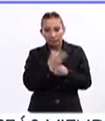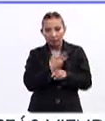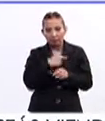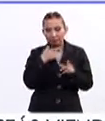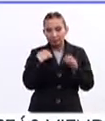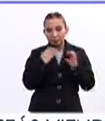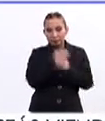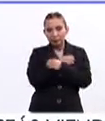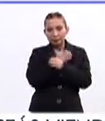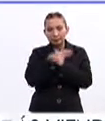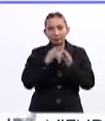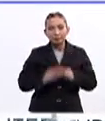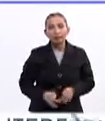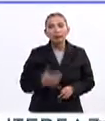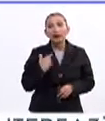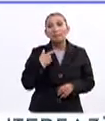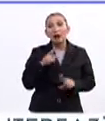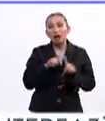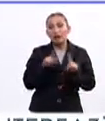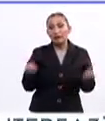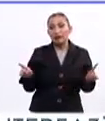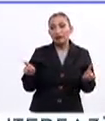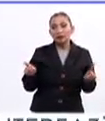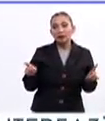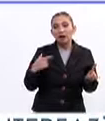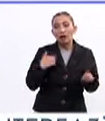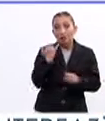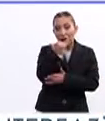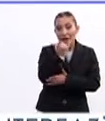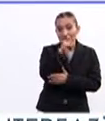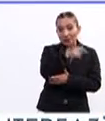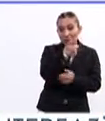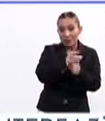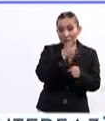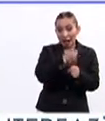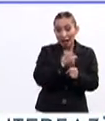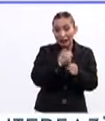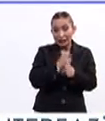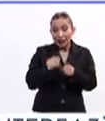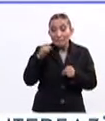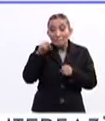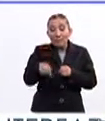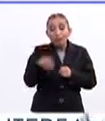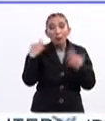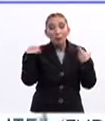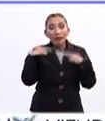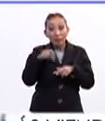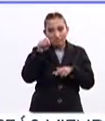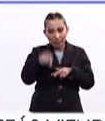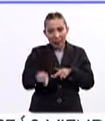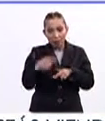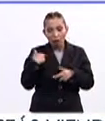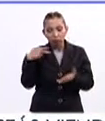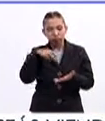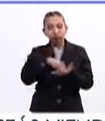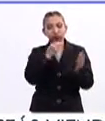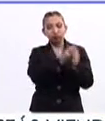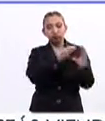preparatoria. Pero es diferente, porque en preescolar y primaria el mismo maestro, el mismo docente